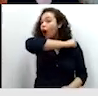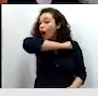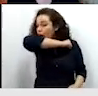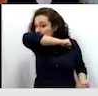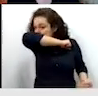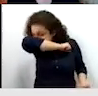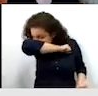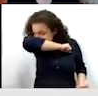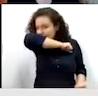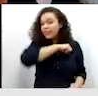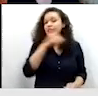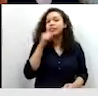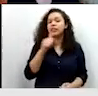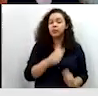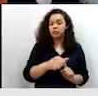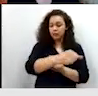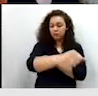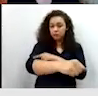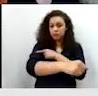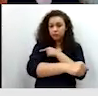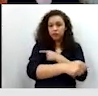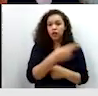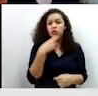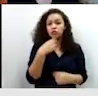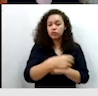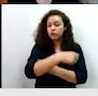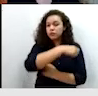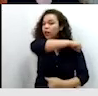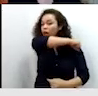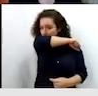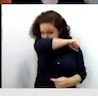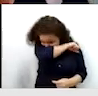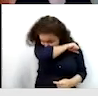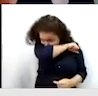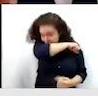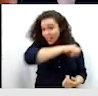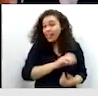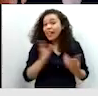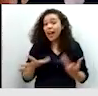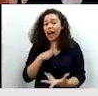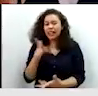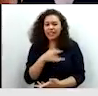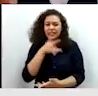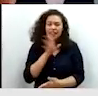estornudar, protegerme con el ángulo interno de mi codo. Y si tengo algún malestar o